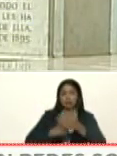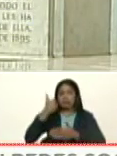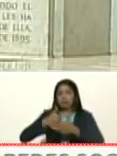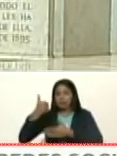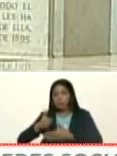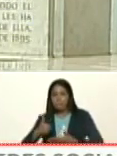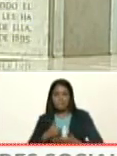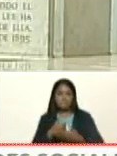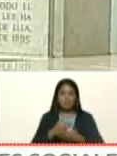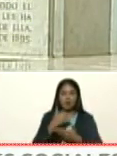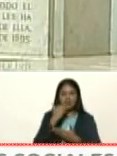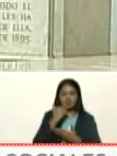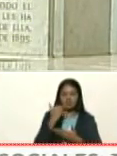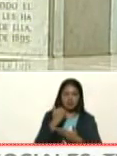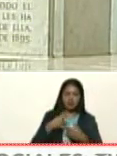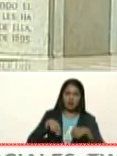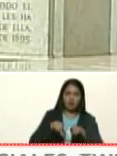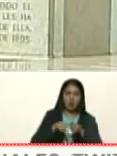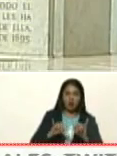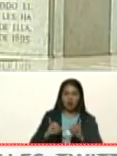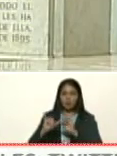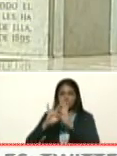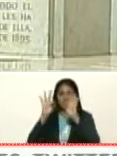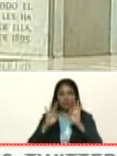a las recién